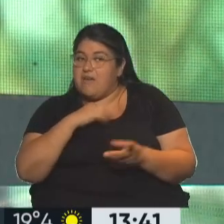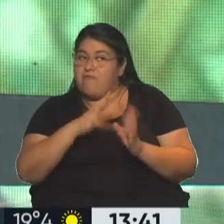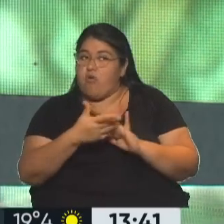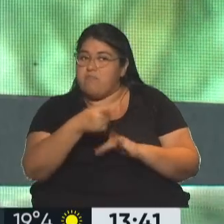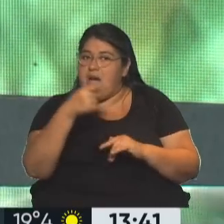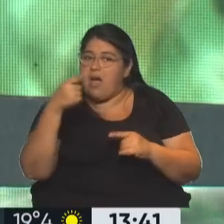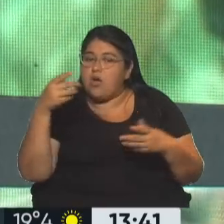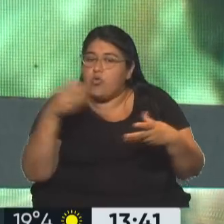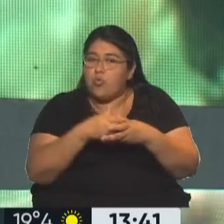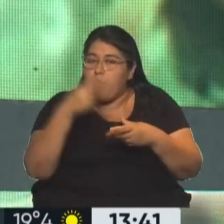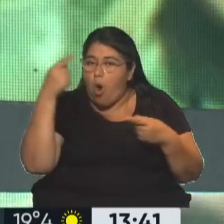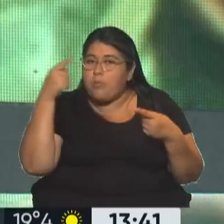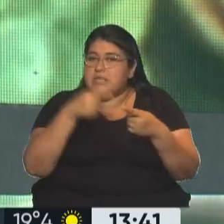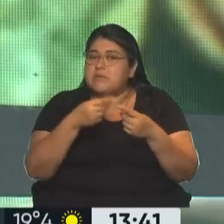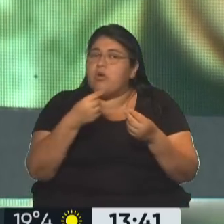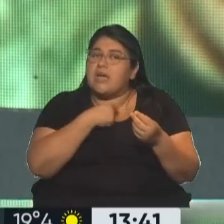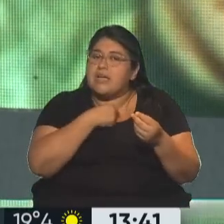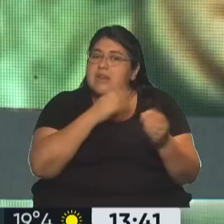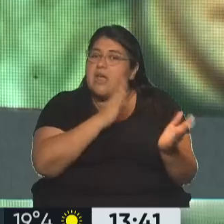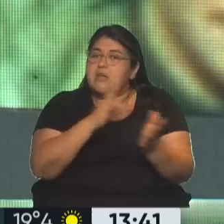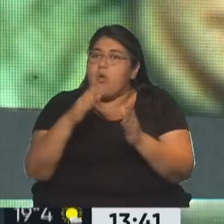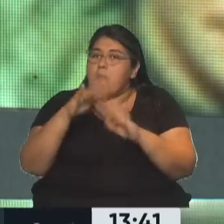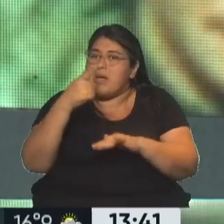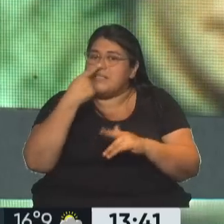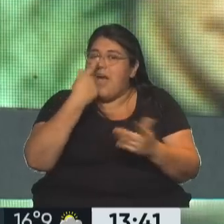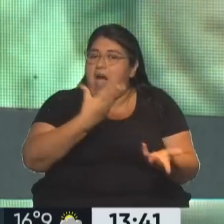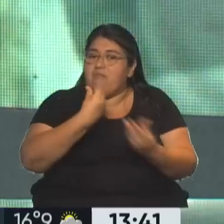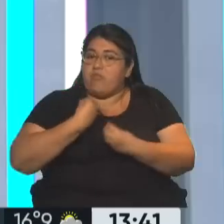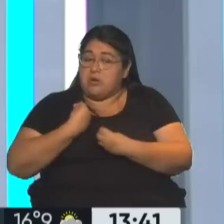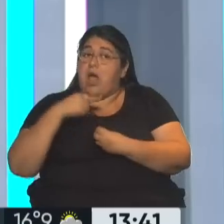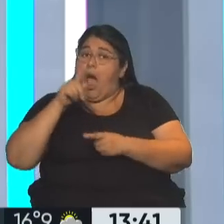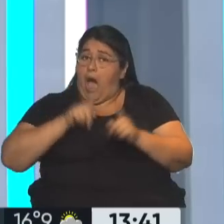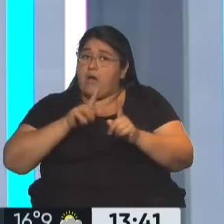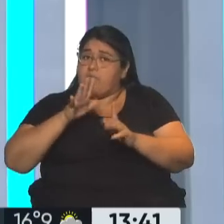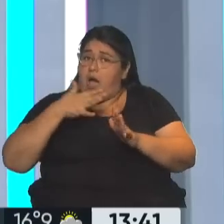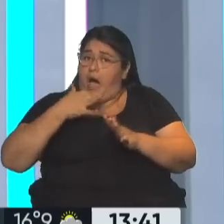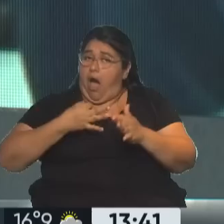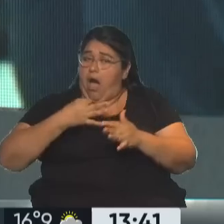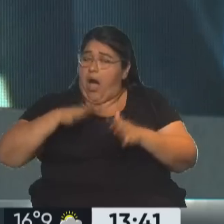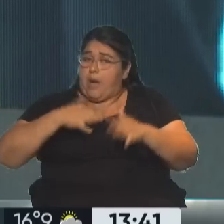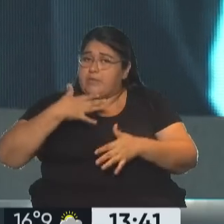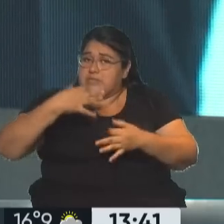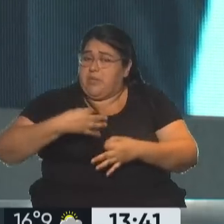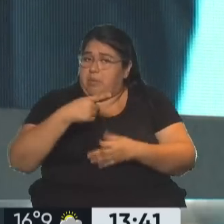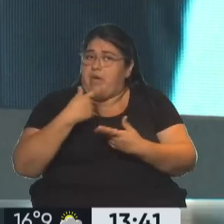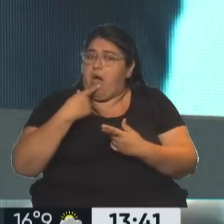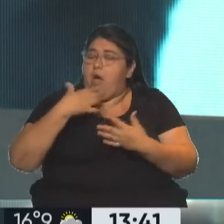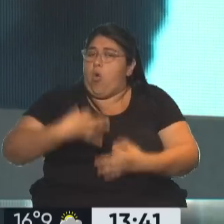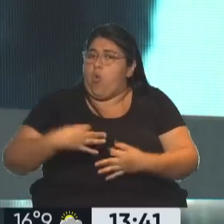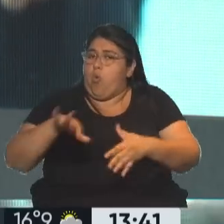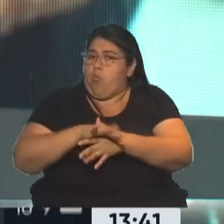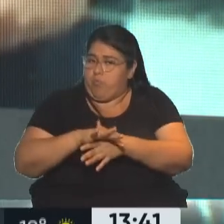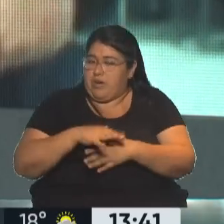objetivos de ordenar el escenario en favor de sus intereses terminaban siendo cumplidos, ¿no? Inclusive si ponemos la fecha